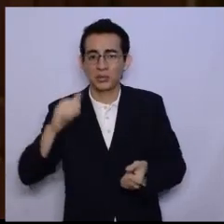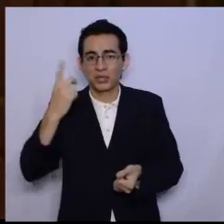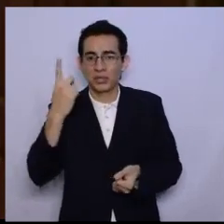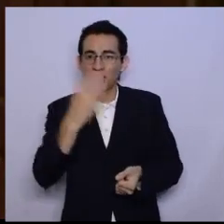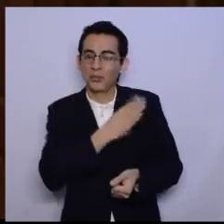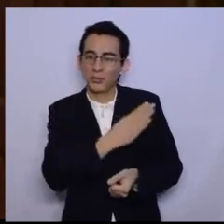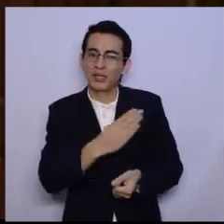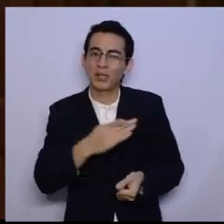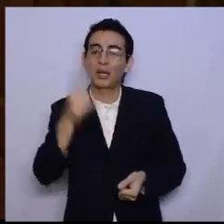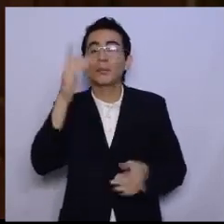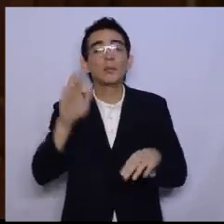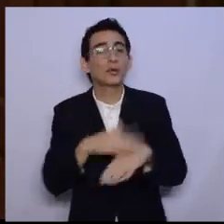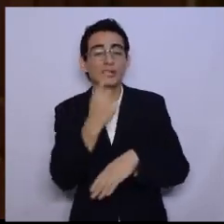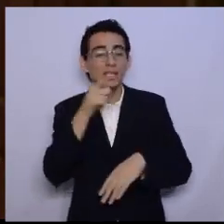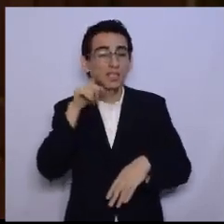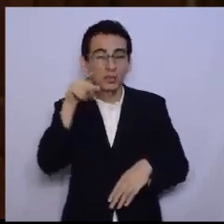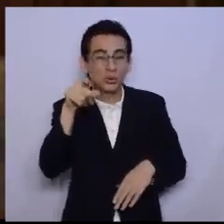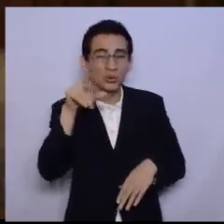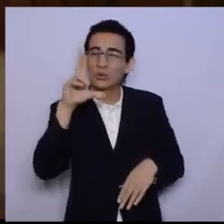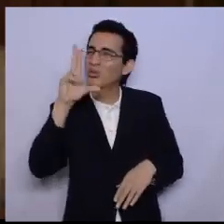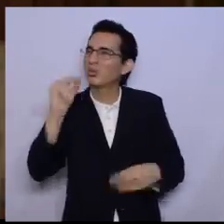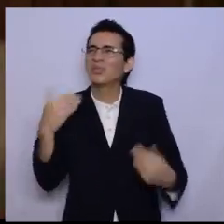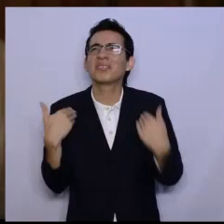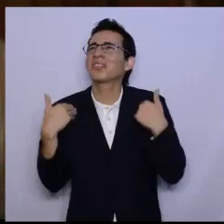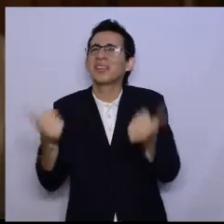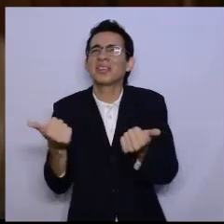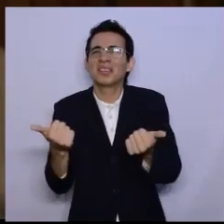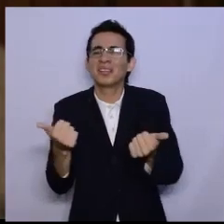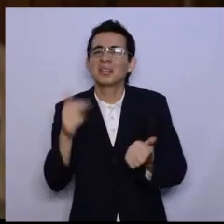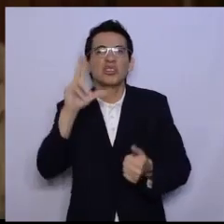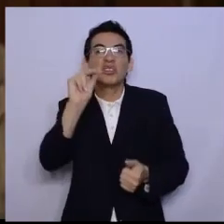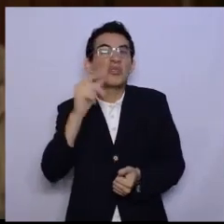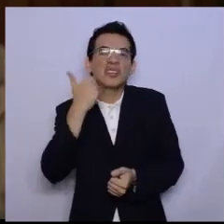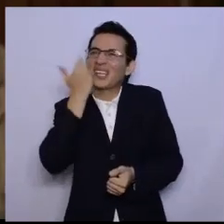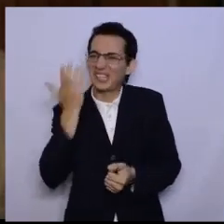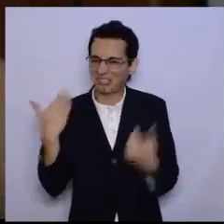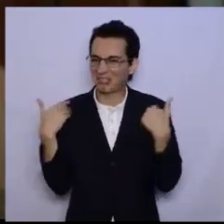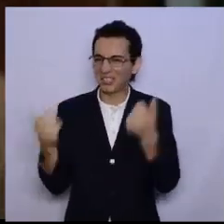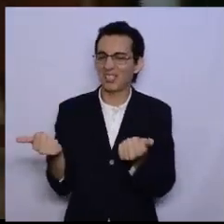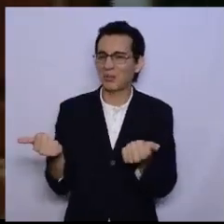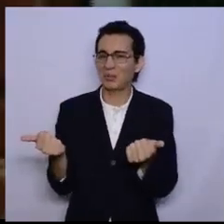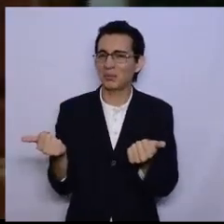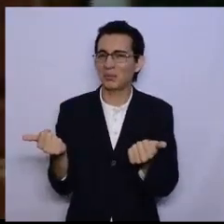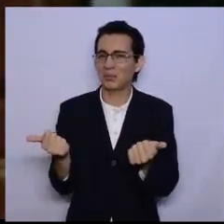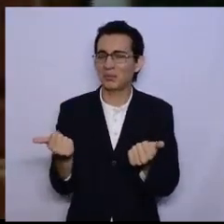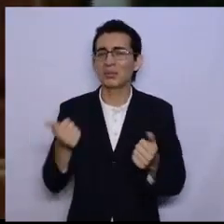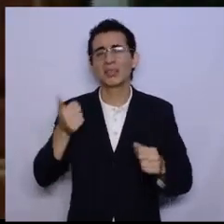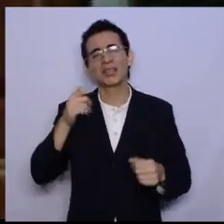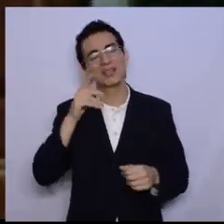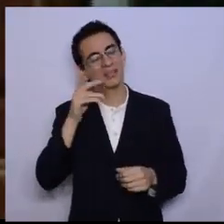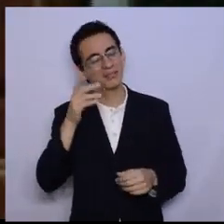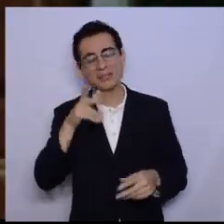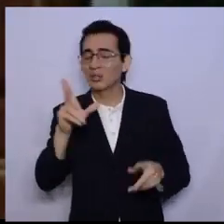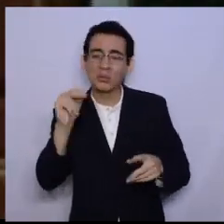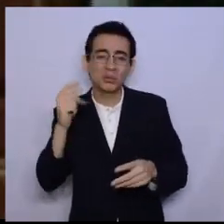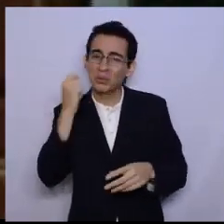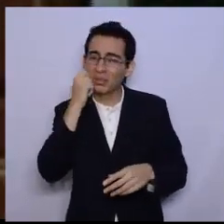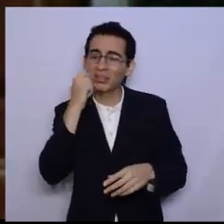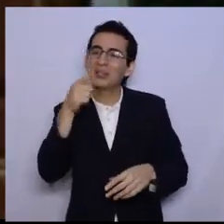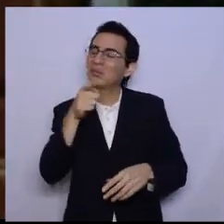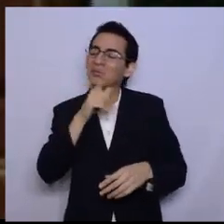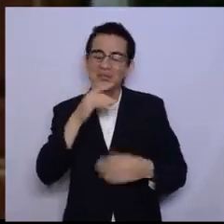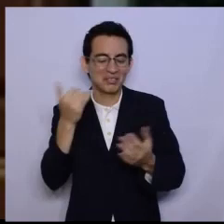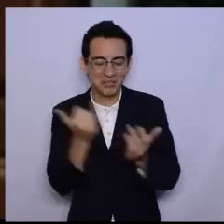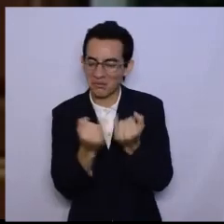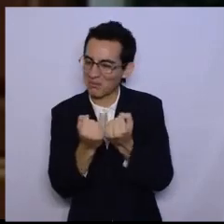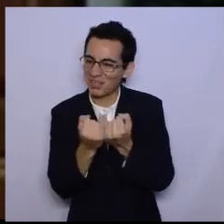sentido. Porque si tú no logras entenderlo o no quieres entenderlo, de todas maneras vas a